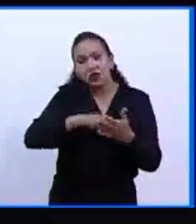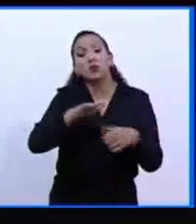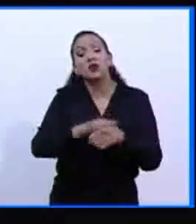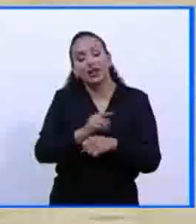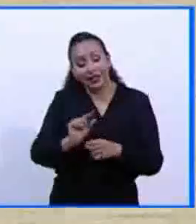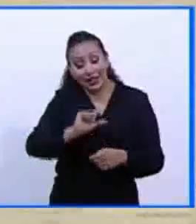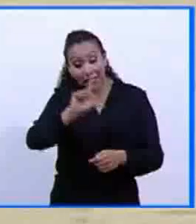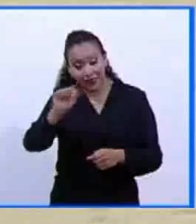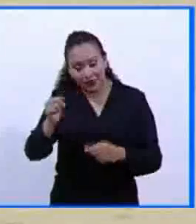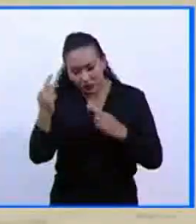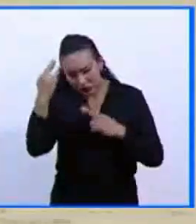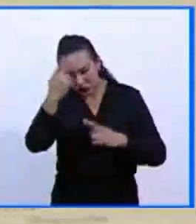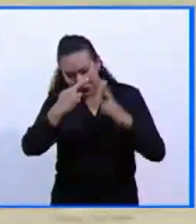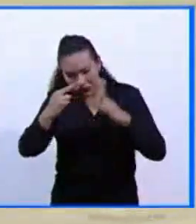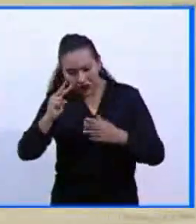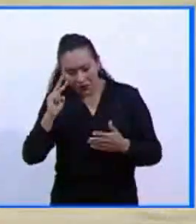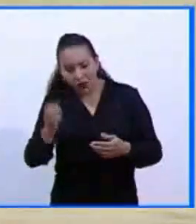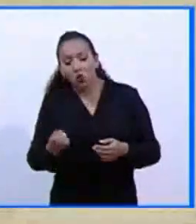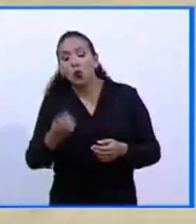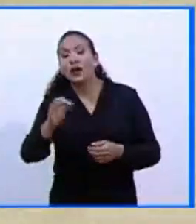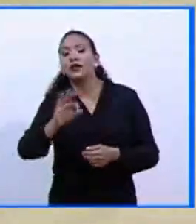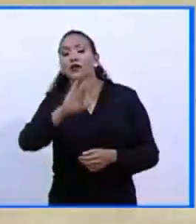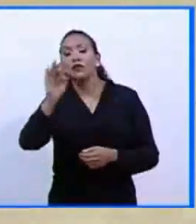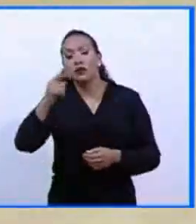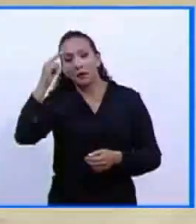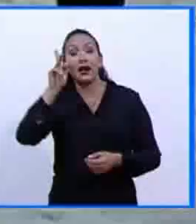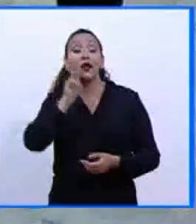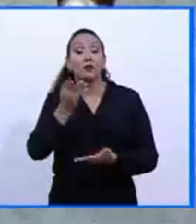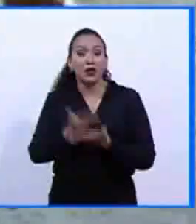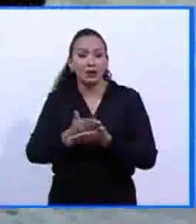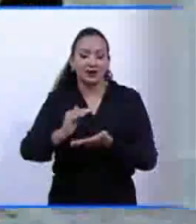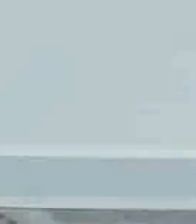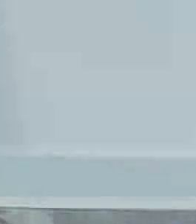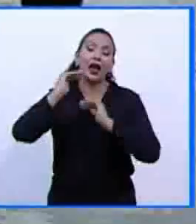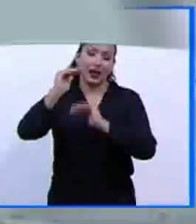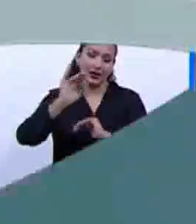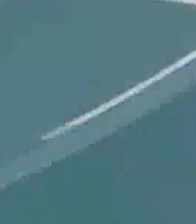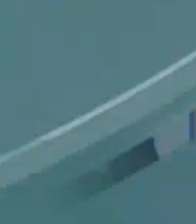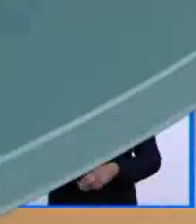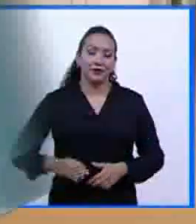con base en mayores elementos probatorios.